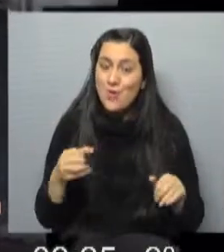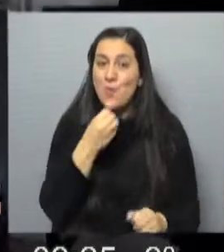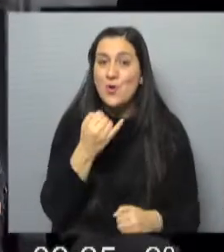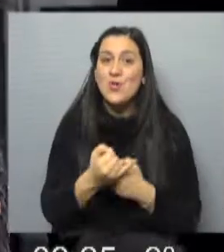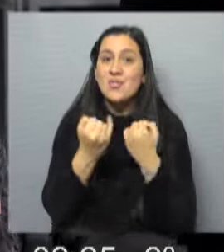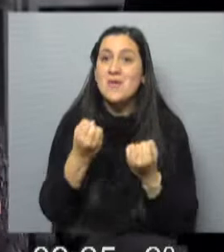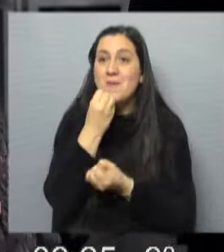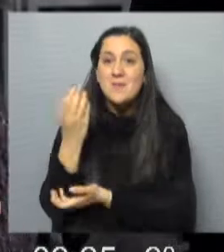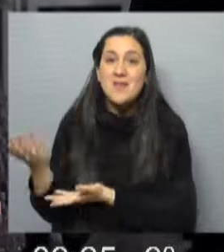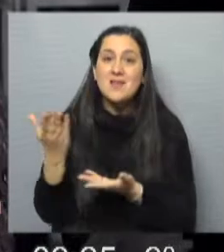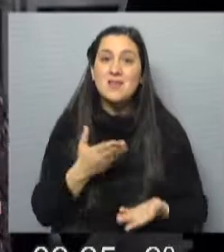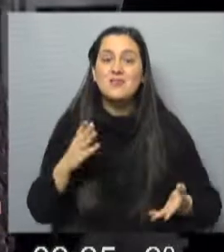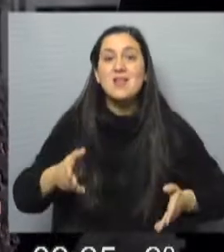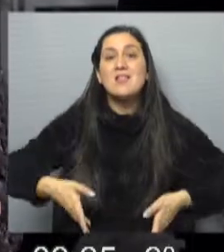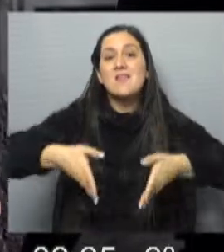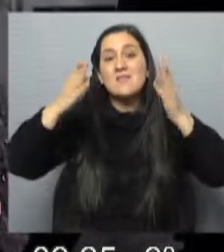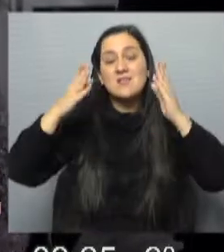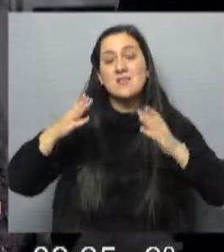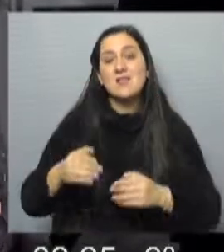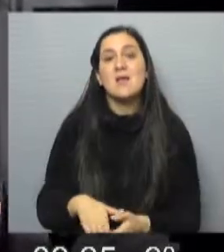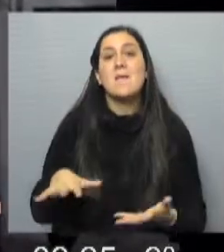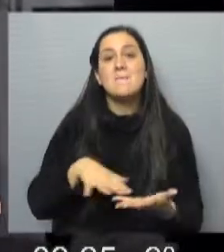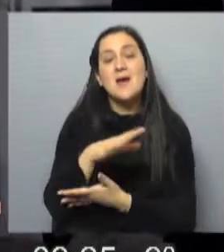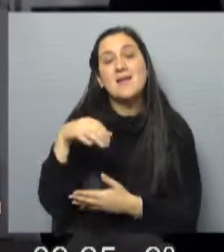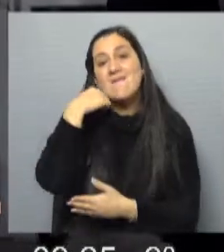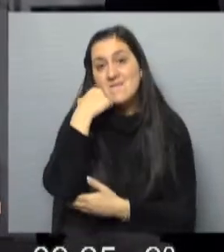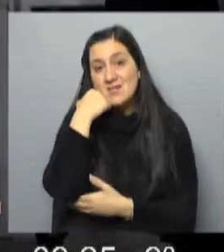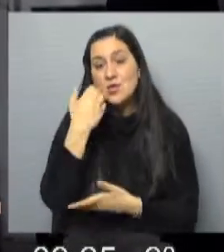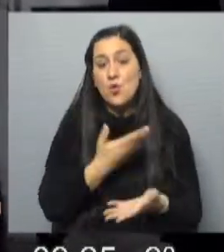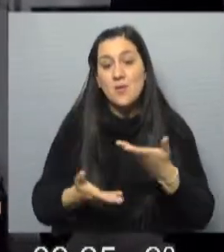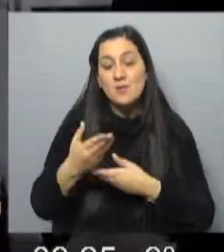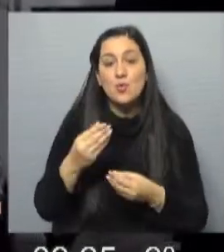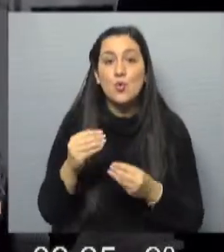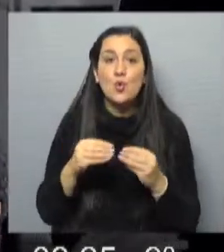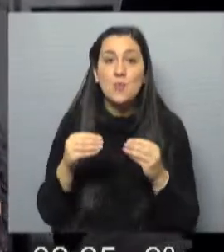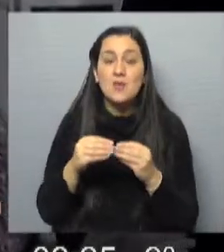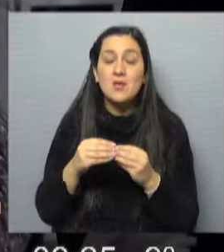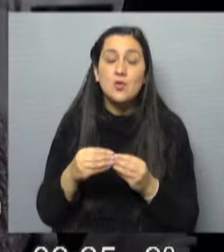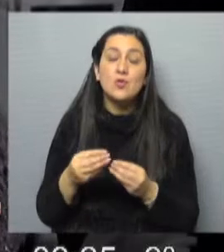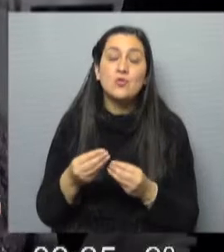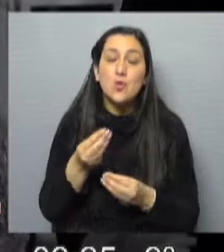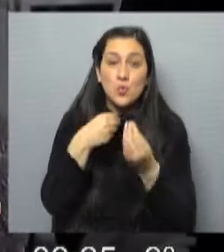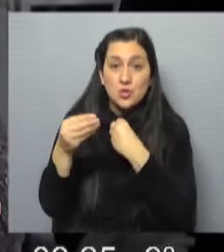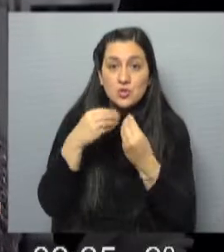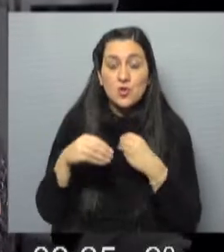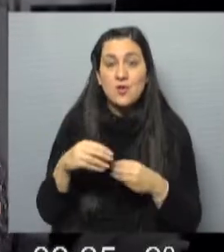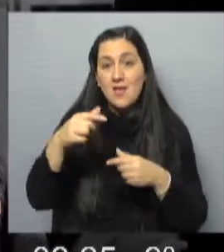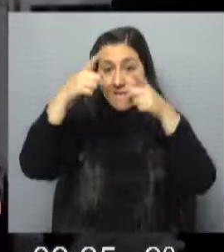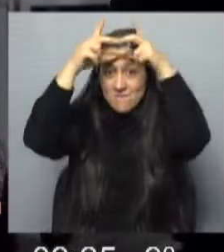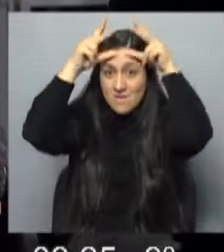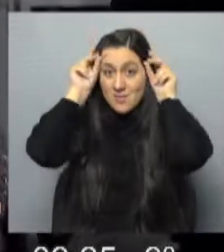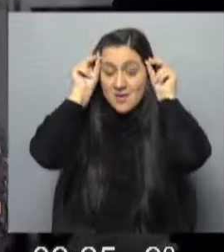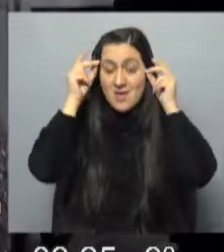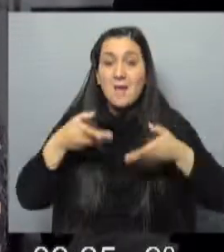días, bienvenidos a el edificio polivalente Parque Valle, que compartimos con los compañeros de nutrición, enfermería y parteras, así que son muchísimos